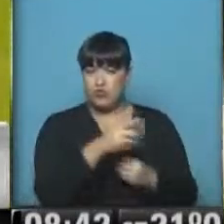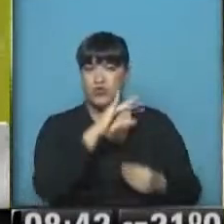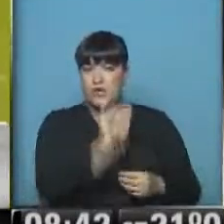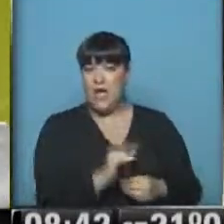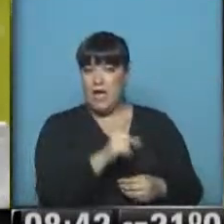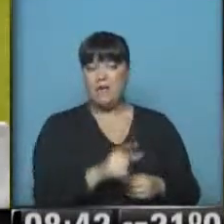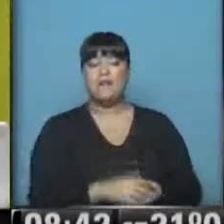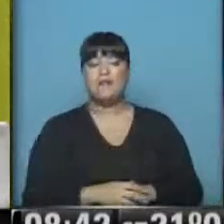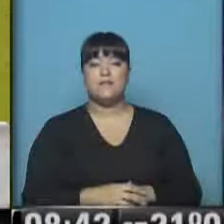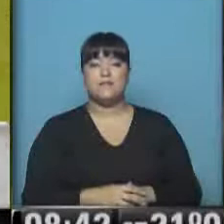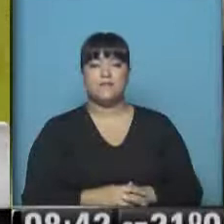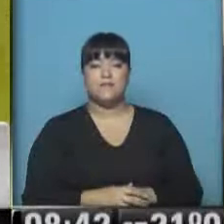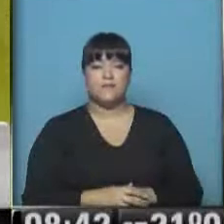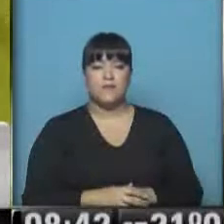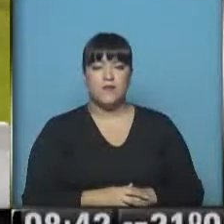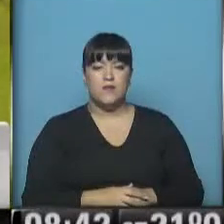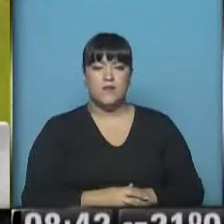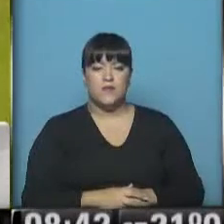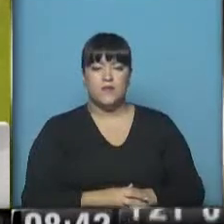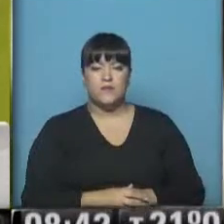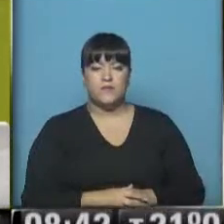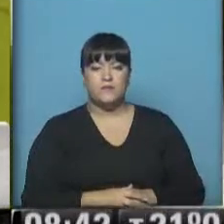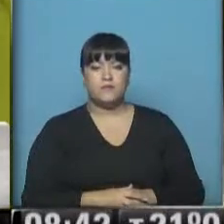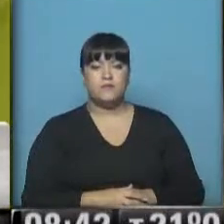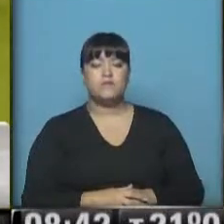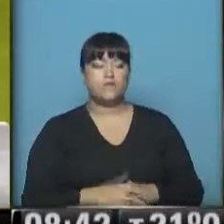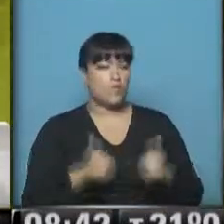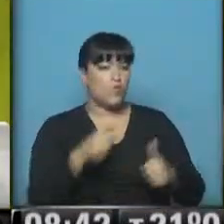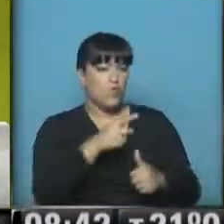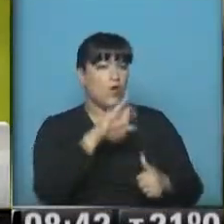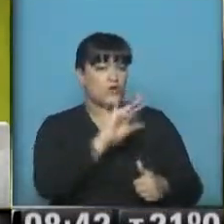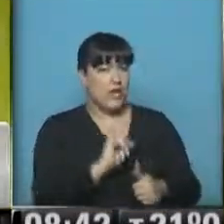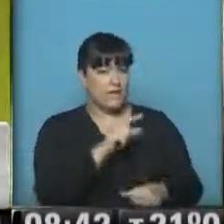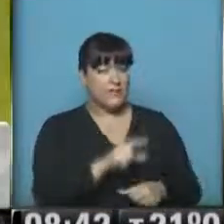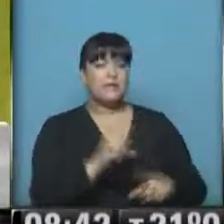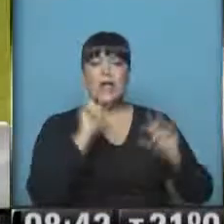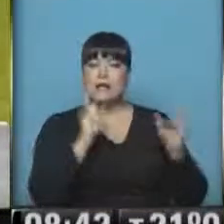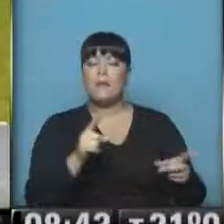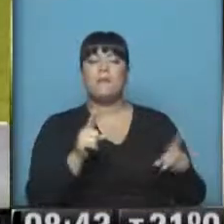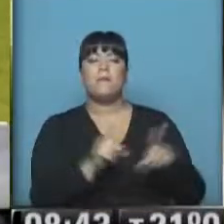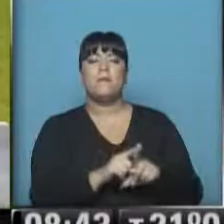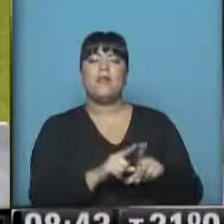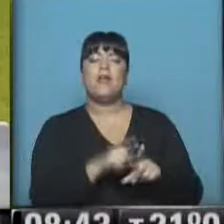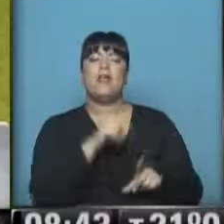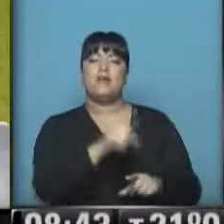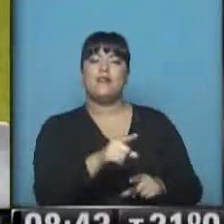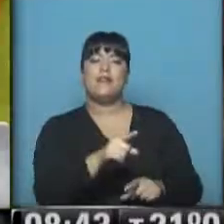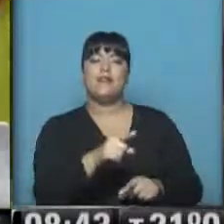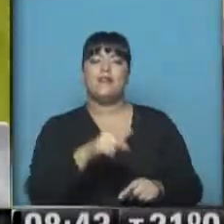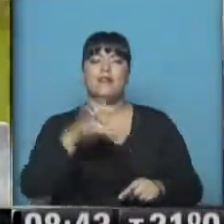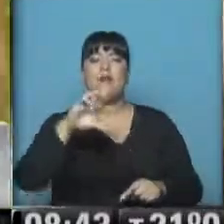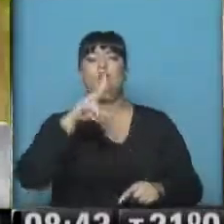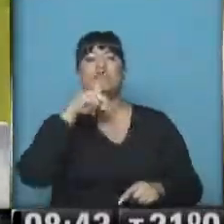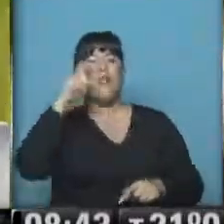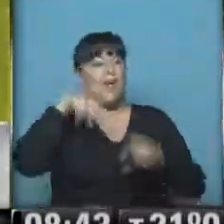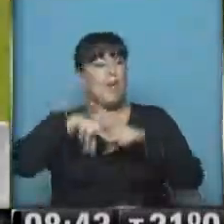media punta. Ahí encontró, claro, un poco tirado hacia atrás. Tiene muy buen panorama. De hecho, en las contras que ha marcado ante Cerro Porteño